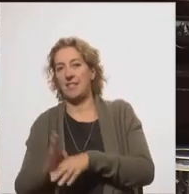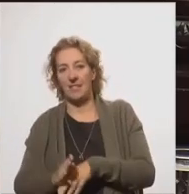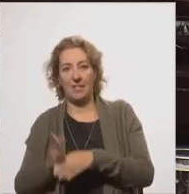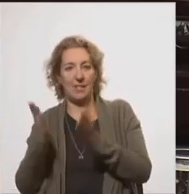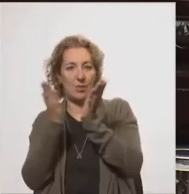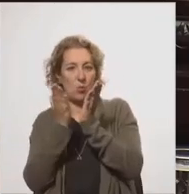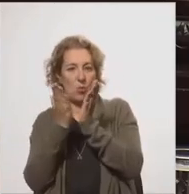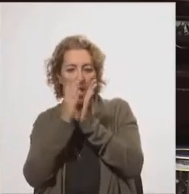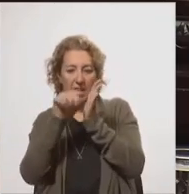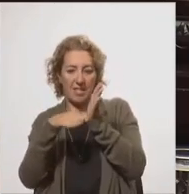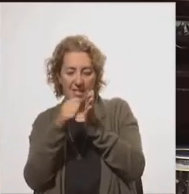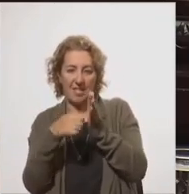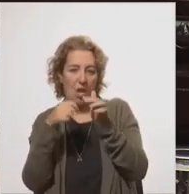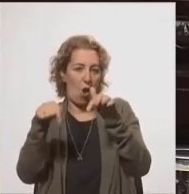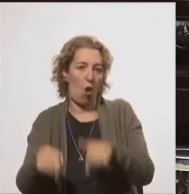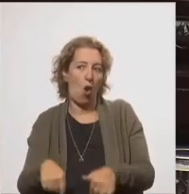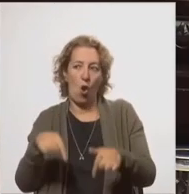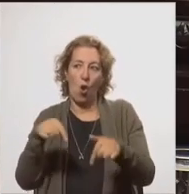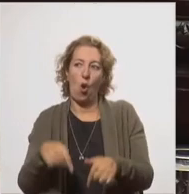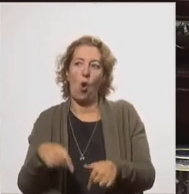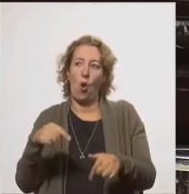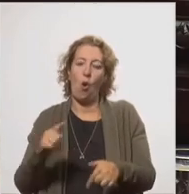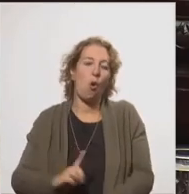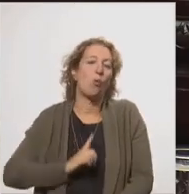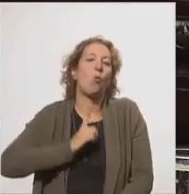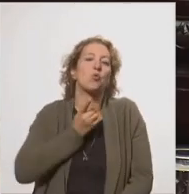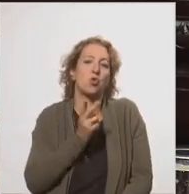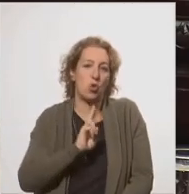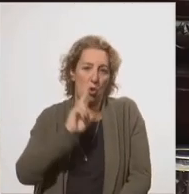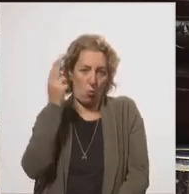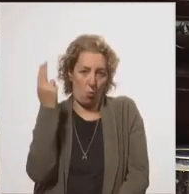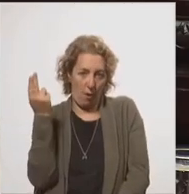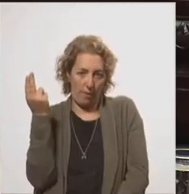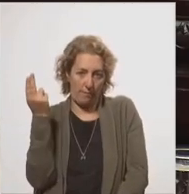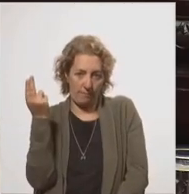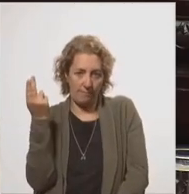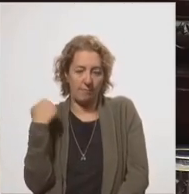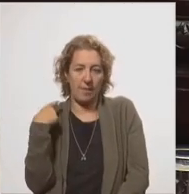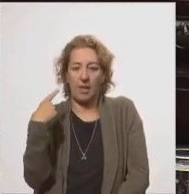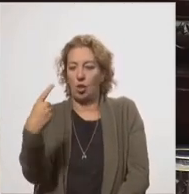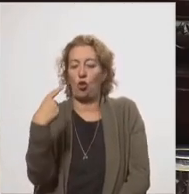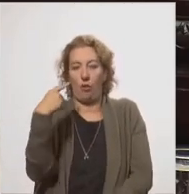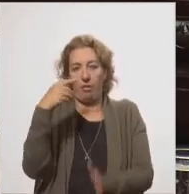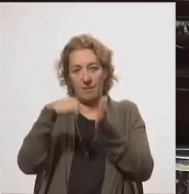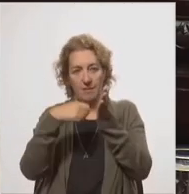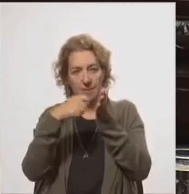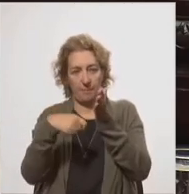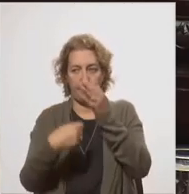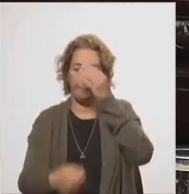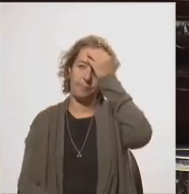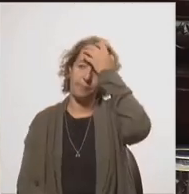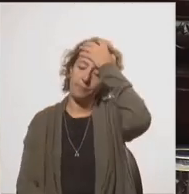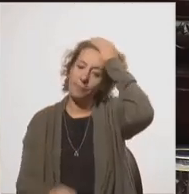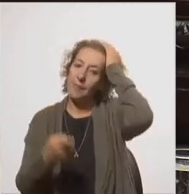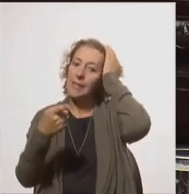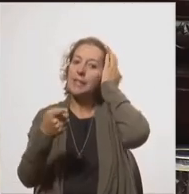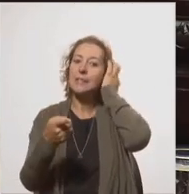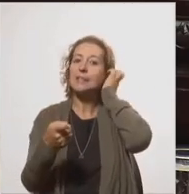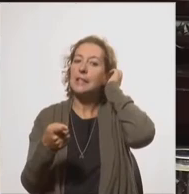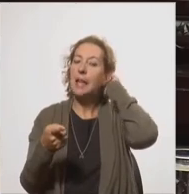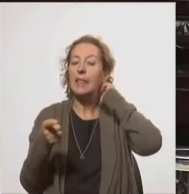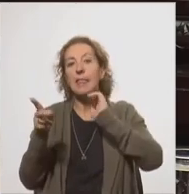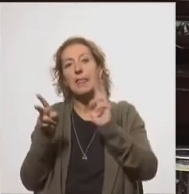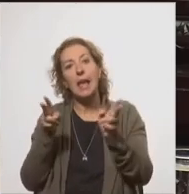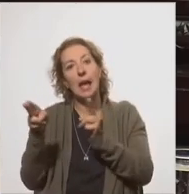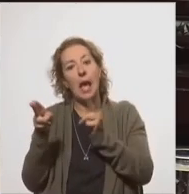es uno de los orgullos del Uruguay como director de cine. Esa década que Belela vivió en